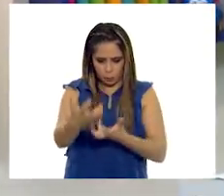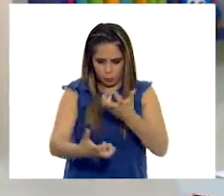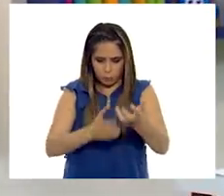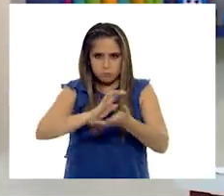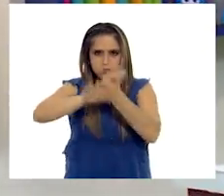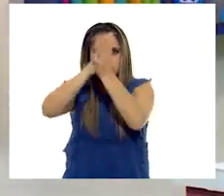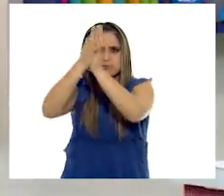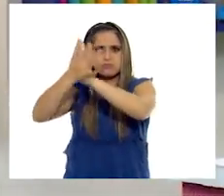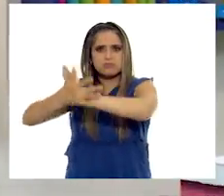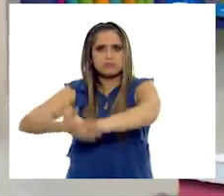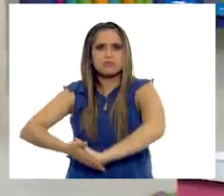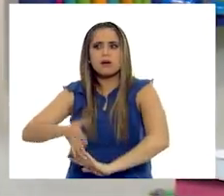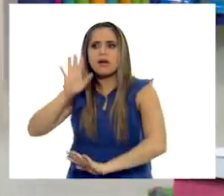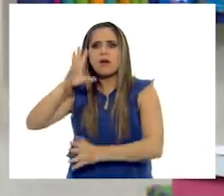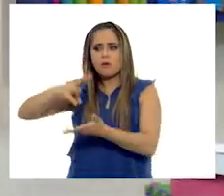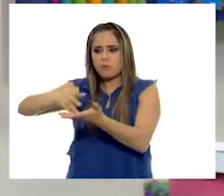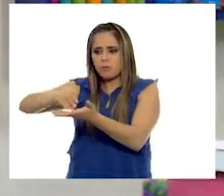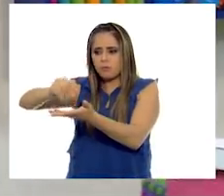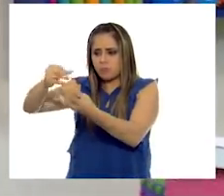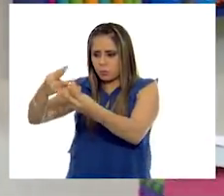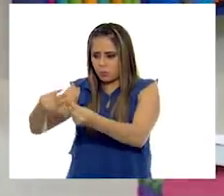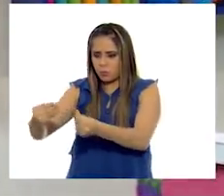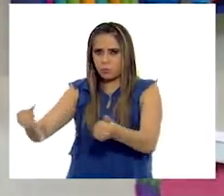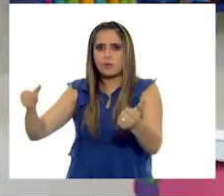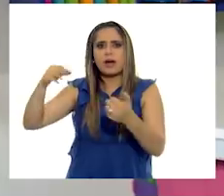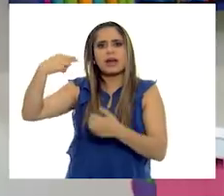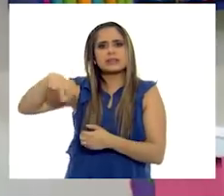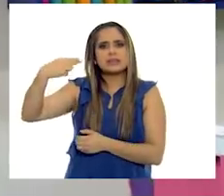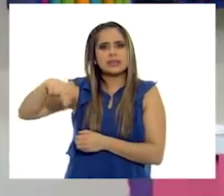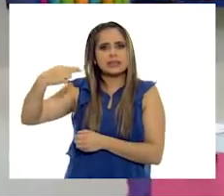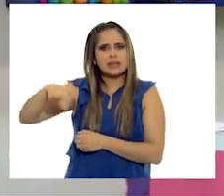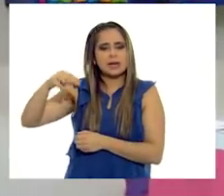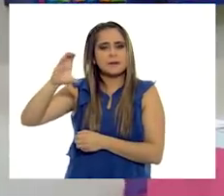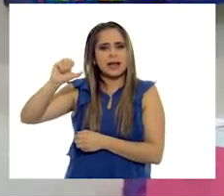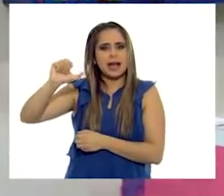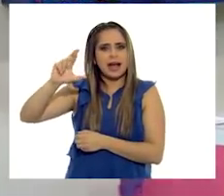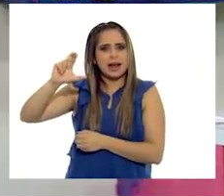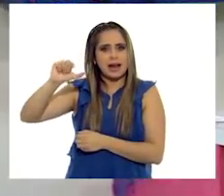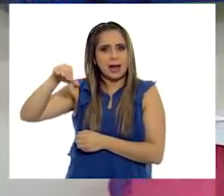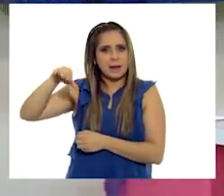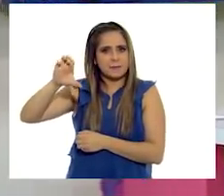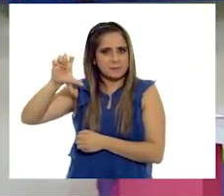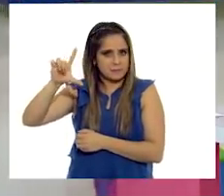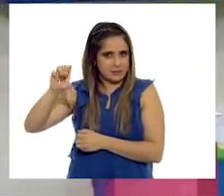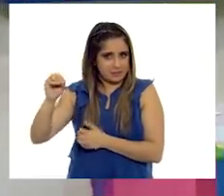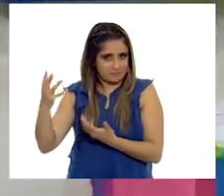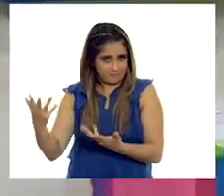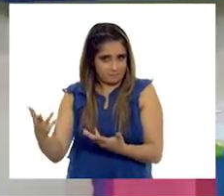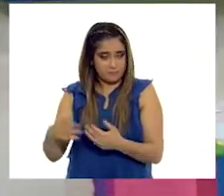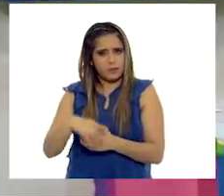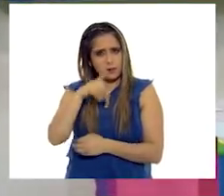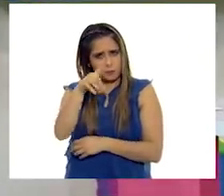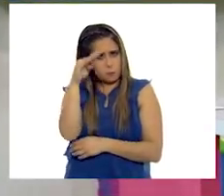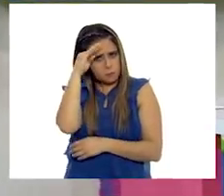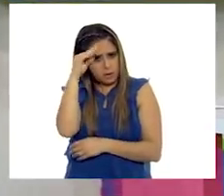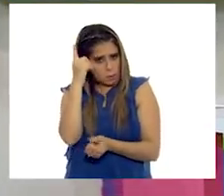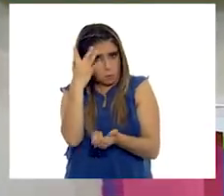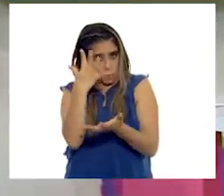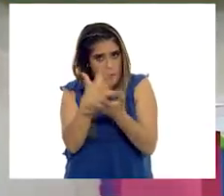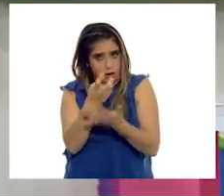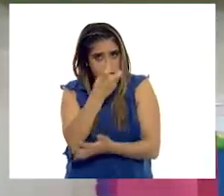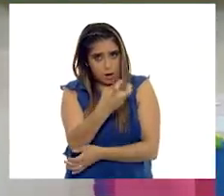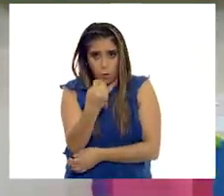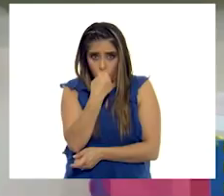algo líquido. Ajá, y cambia color y todo. Ah, exacto, Ujú. pero será solamente en alimentos, en